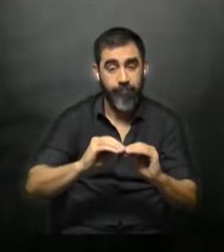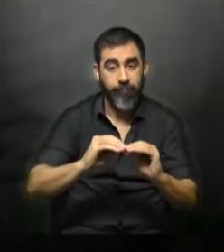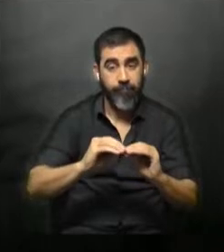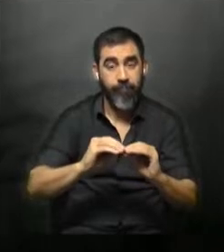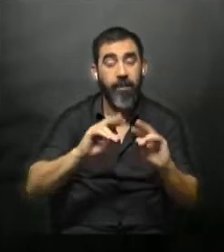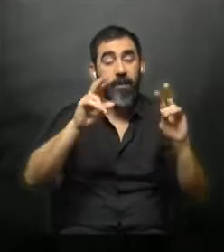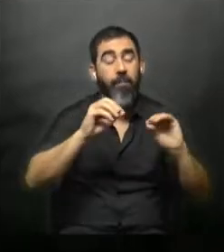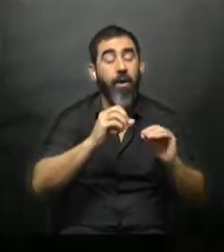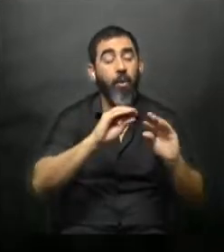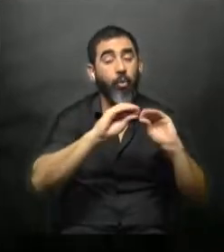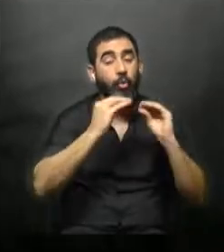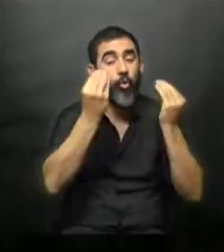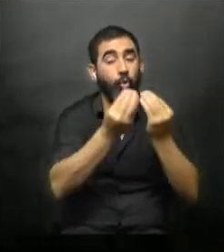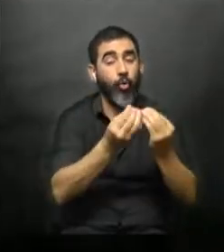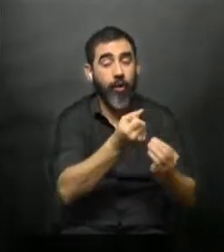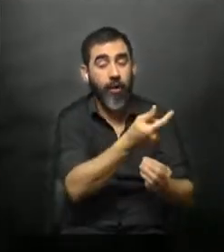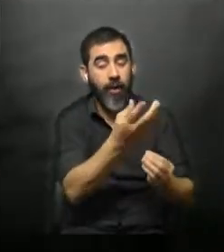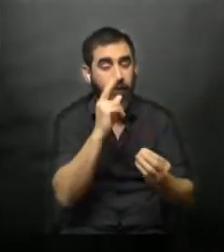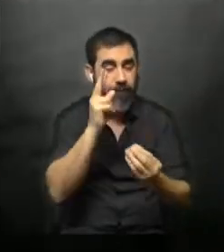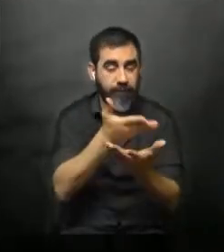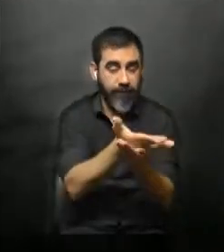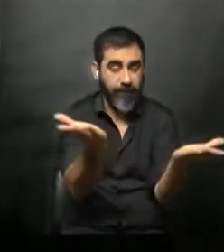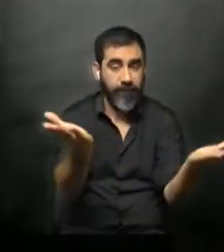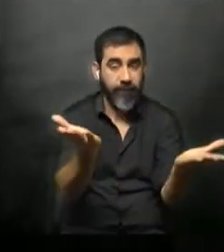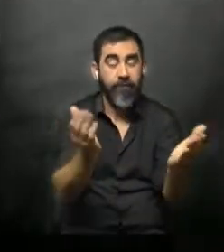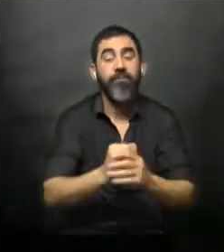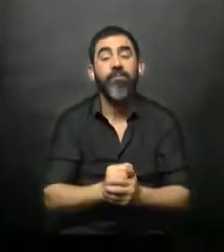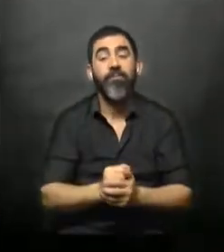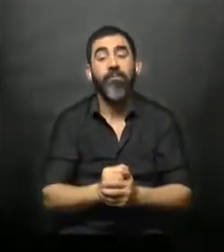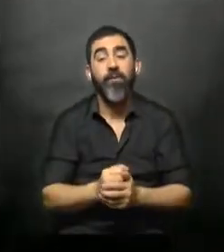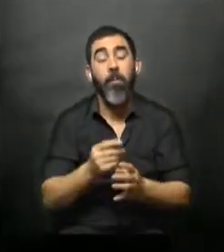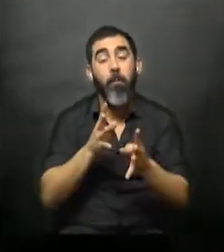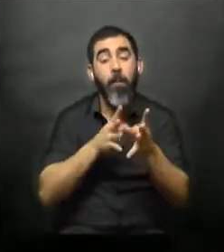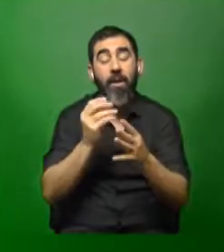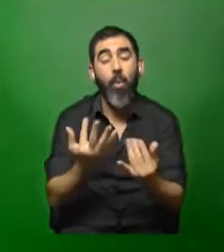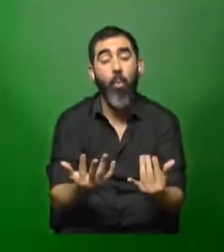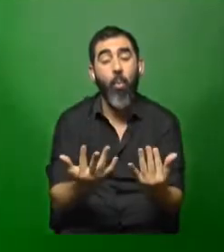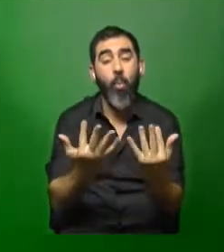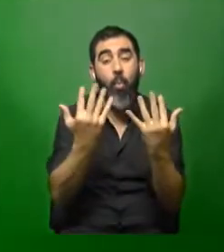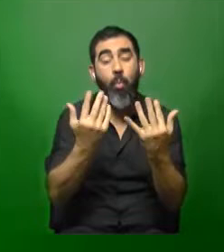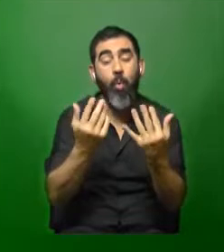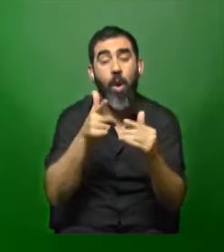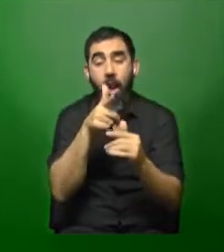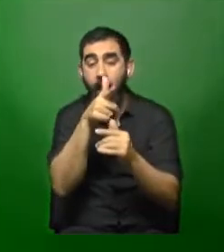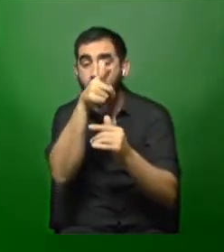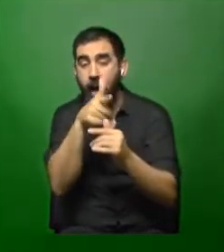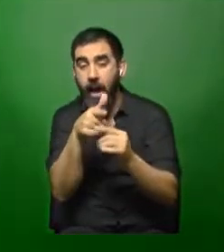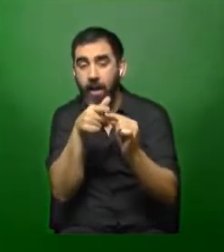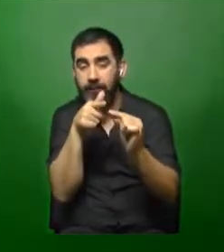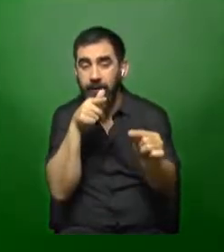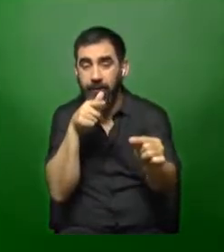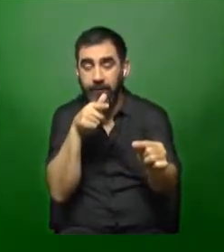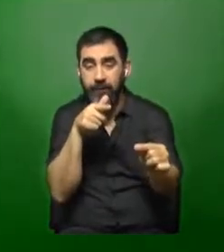En la parte cualitativa, que es la más vistosa, lo que hicimos fue usar una máquina de humo y un láser. Entonces, ¿qué